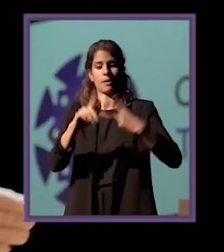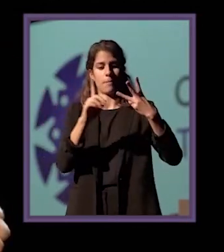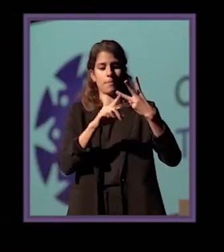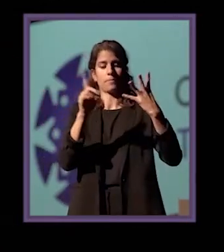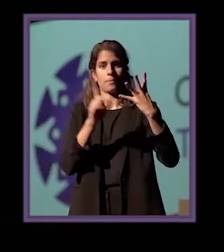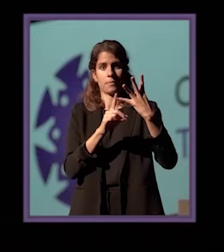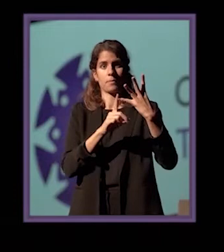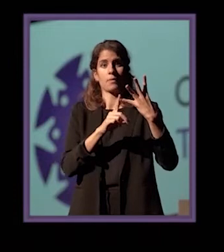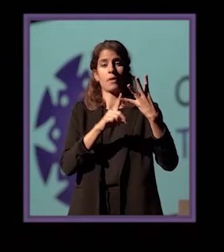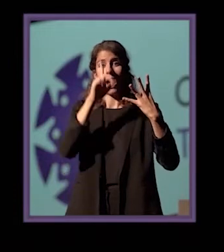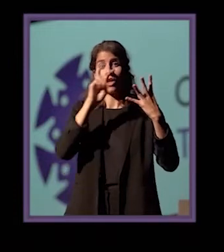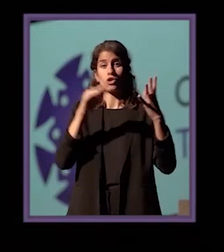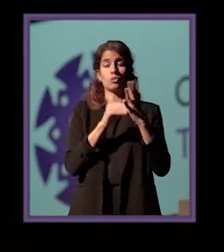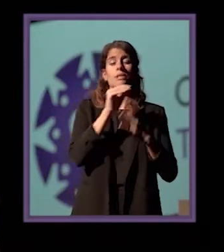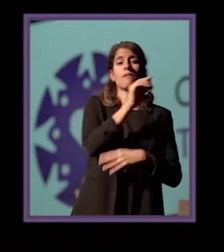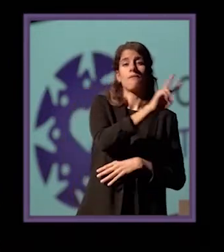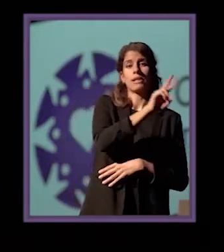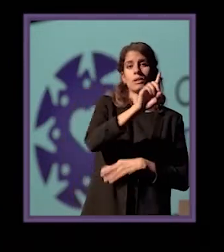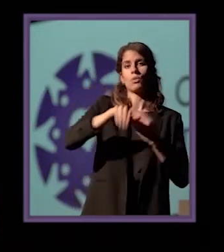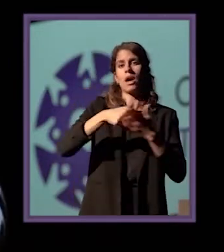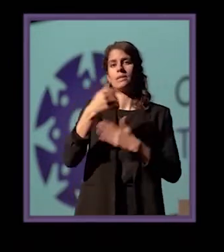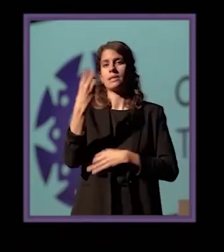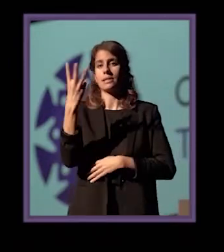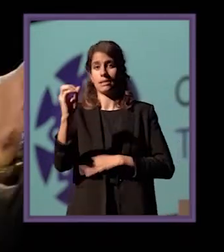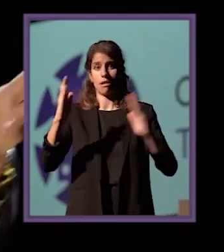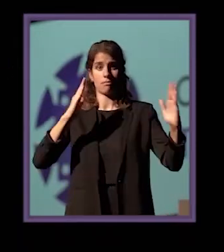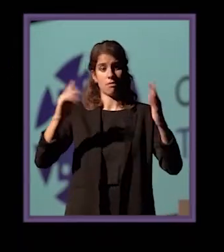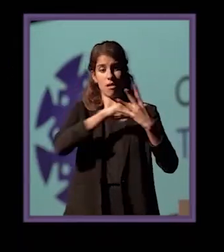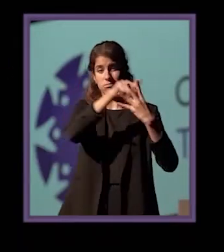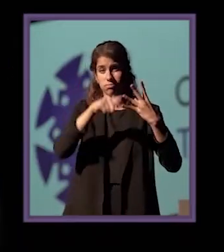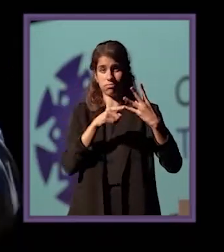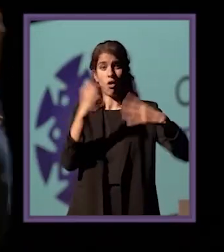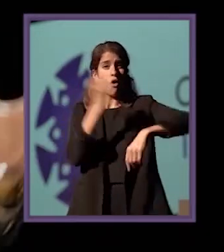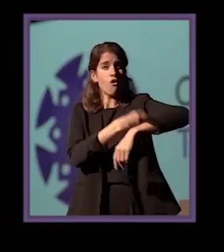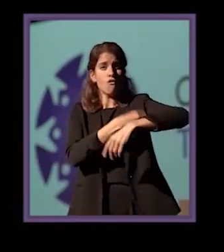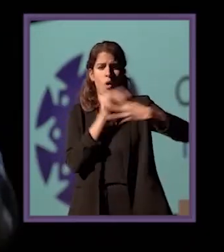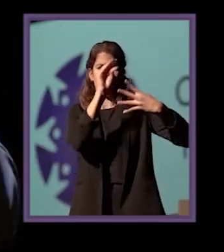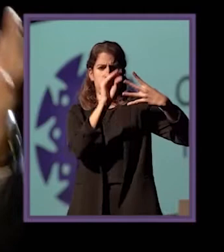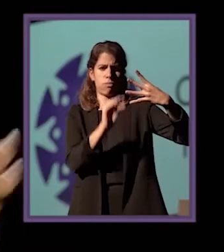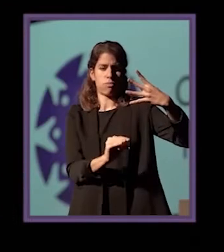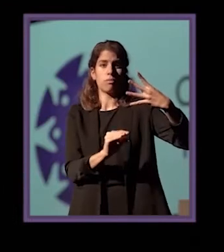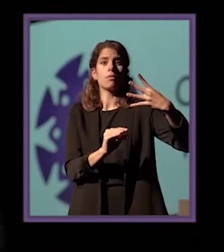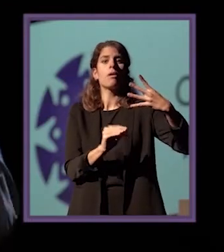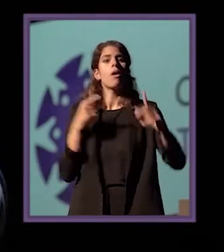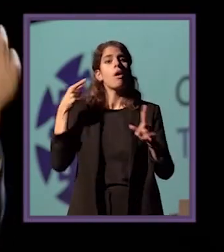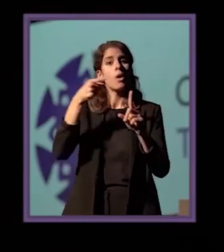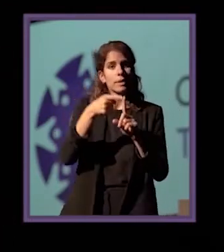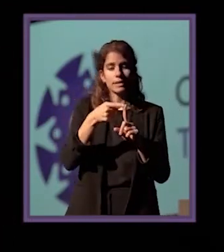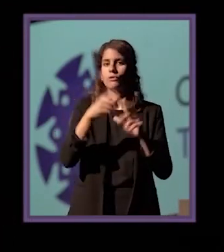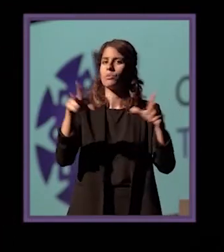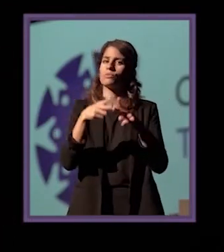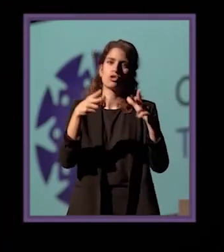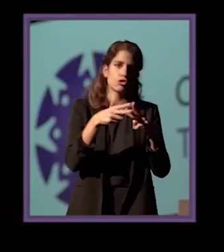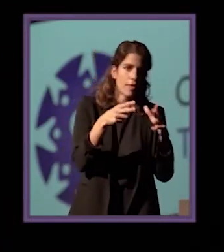desde el año 2021 al año 2030, entreguemos entre todos, toda la sociedad civil, todos los organismos